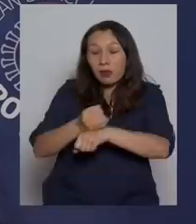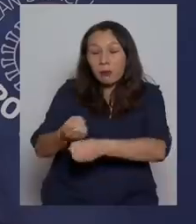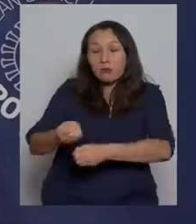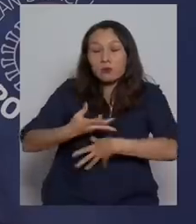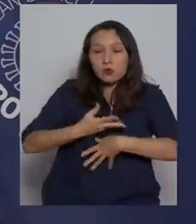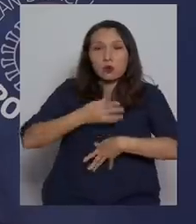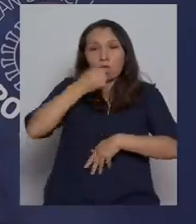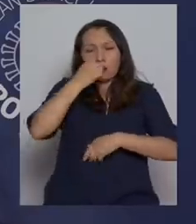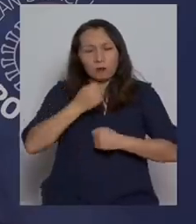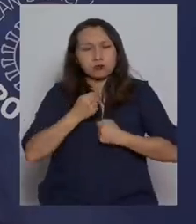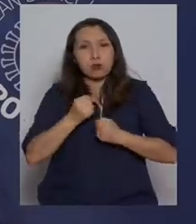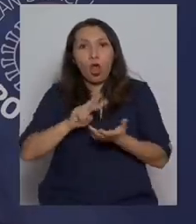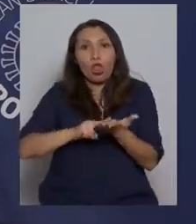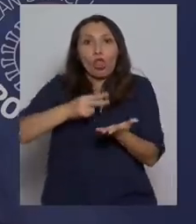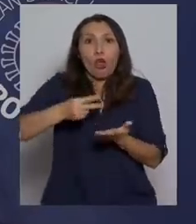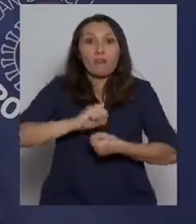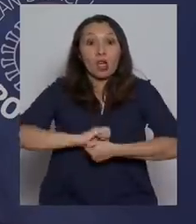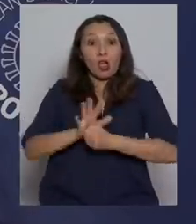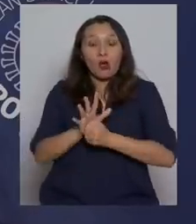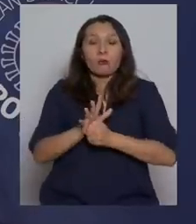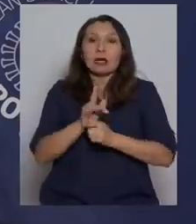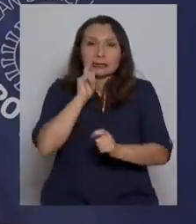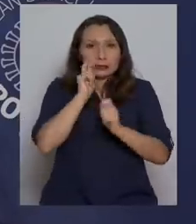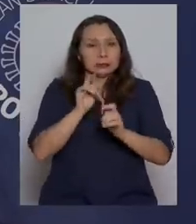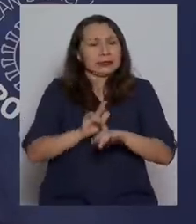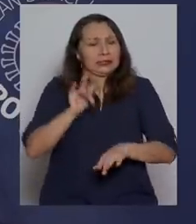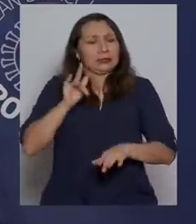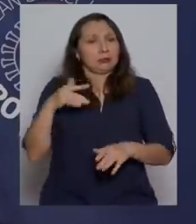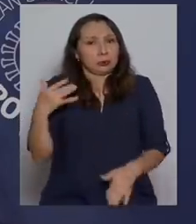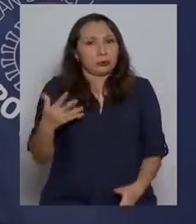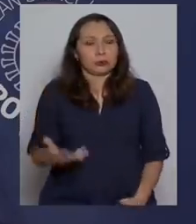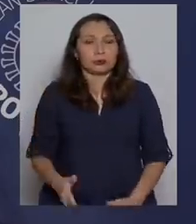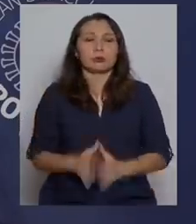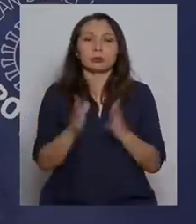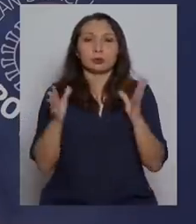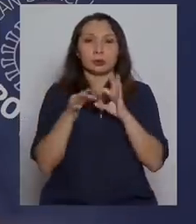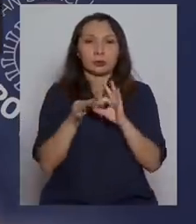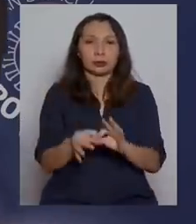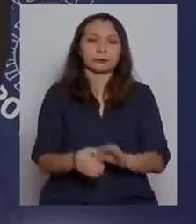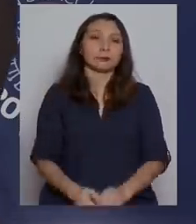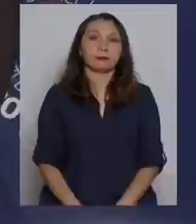influenza y de coronavirus, su riesgo es más importante. Muchas gracias.